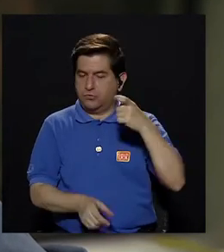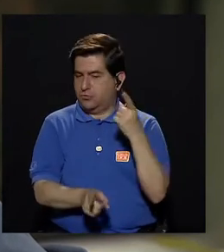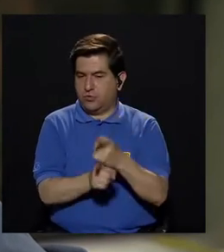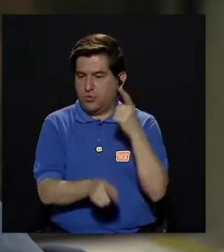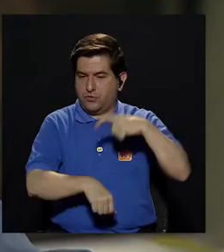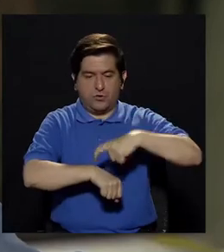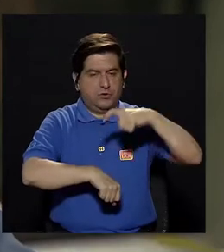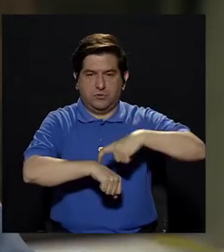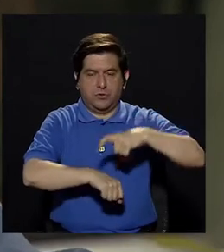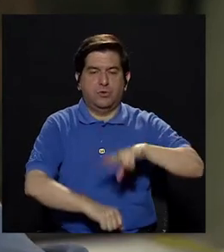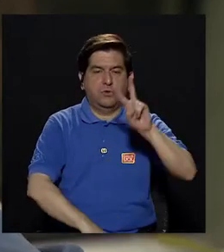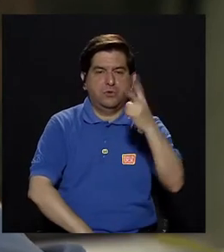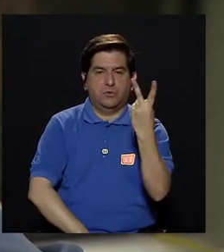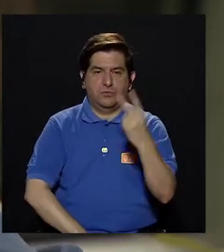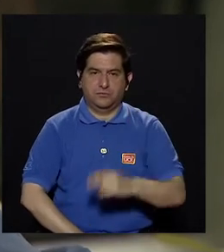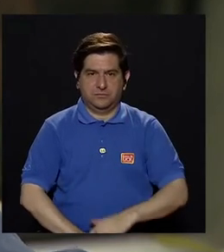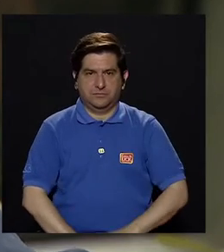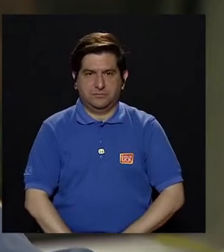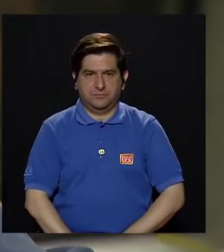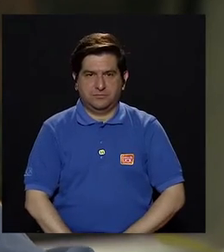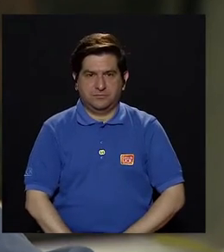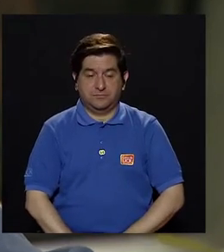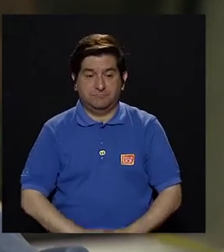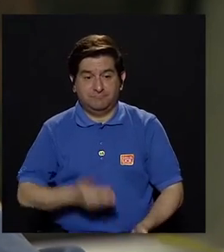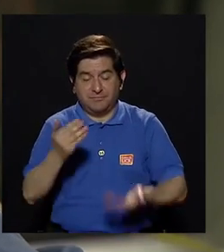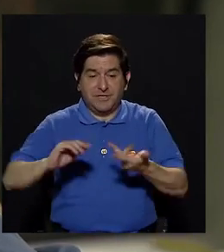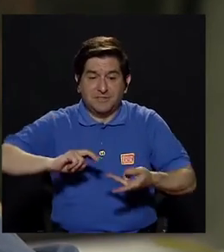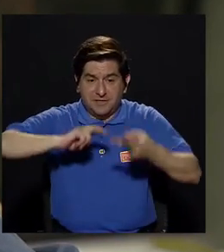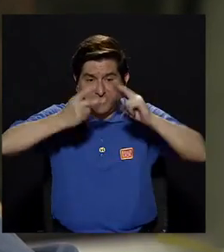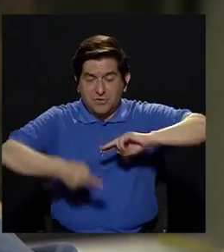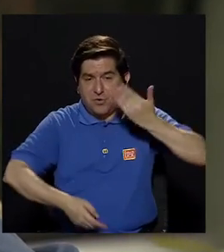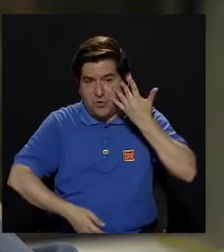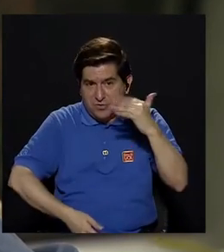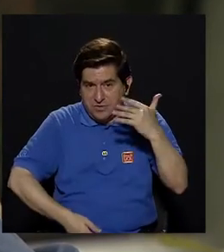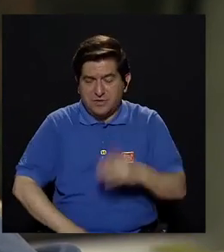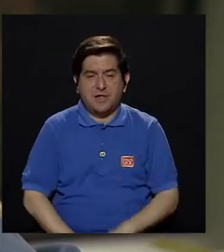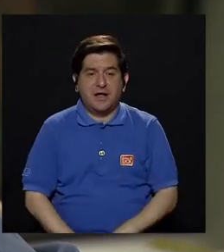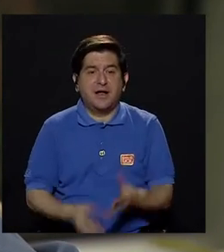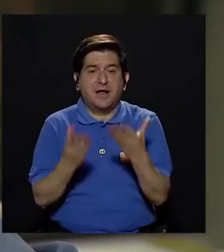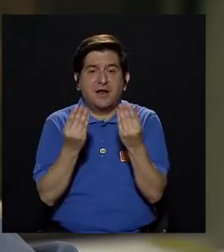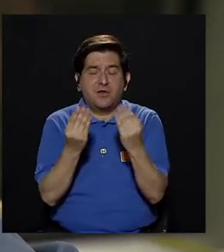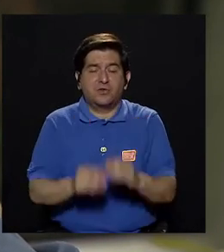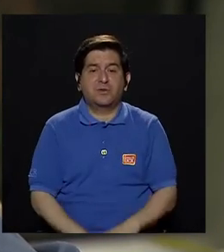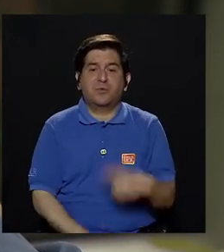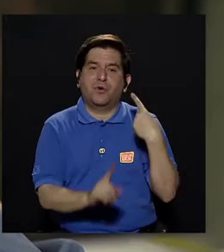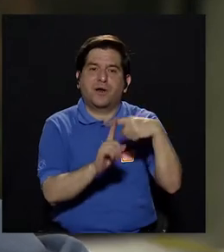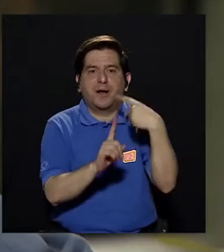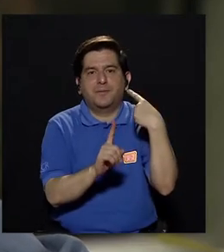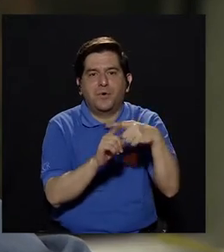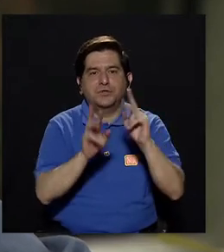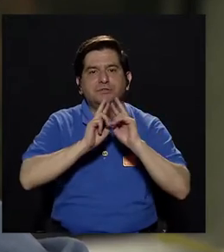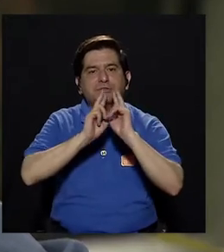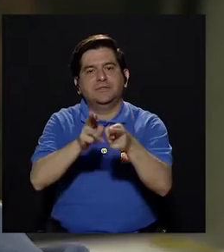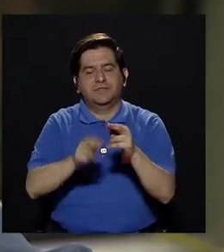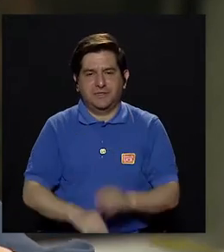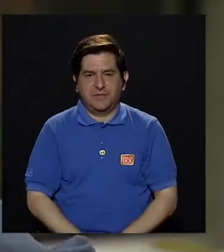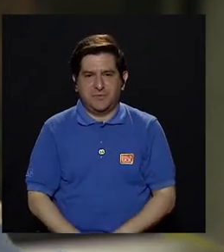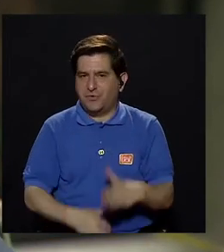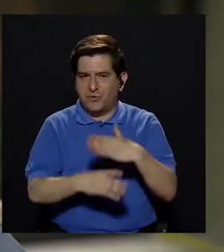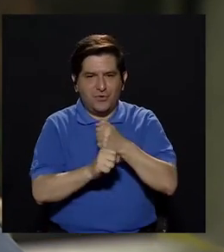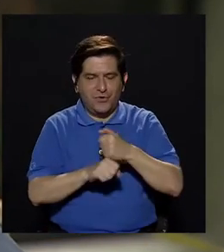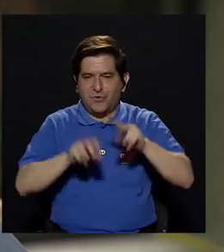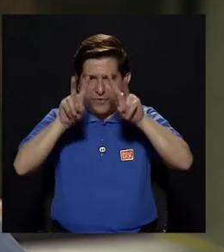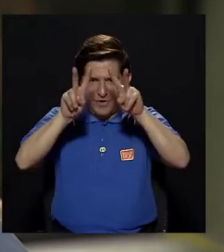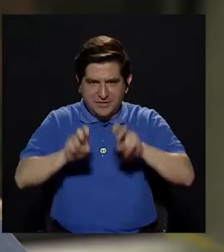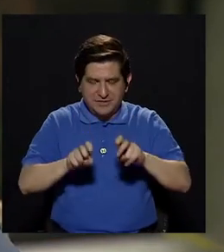diagnosticarse a tiempo. Y la segunda, por contradictorio que parece, es el temor a que le salga el resultado positivo, ¿verdad? Entonces no se hacen